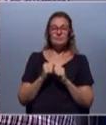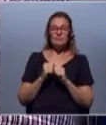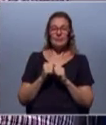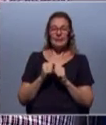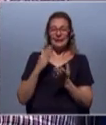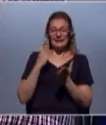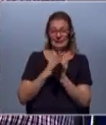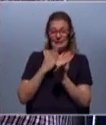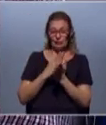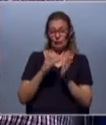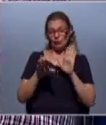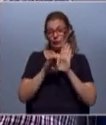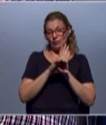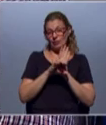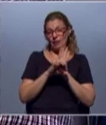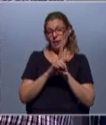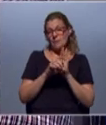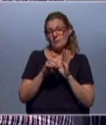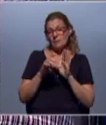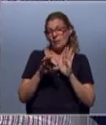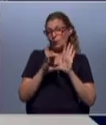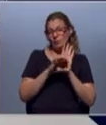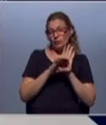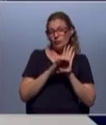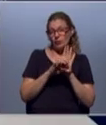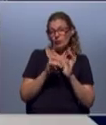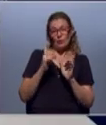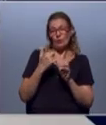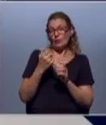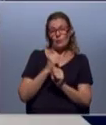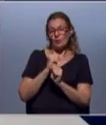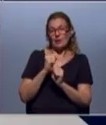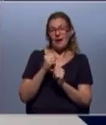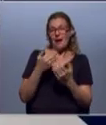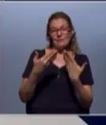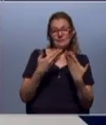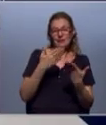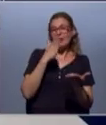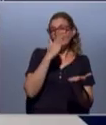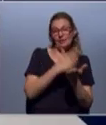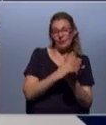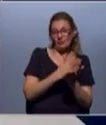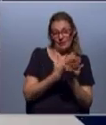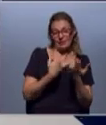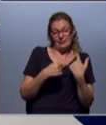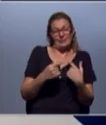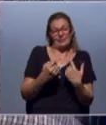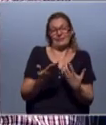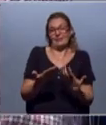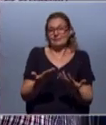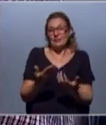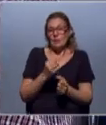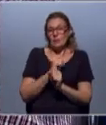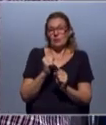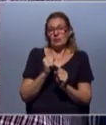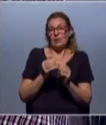el derecho condicional prácticamente no se da porque la constitución no se aplicaba claro que fue exactamente entonces no